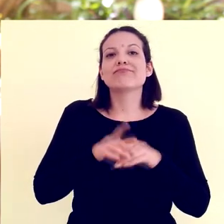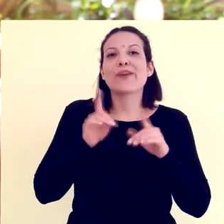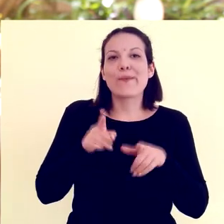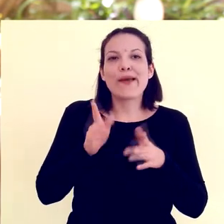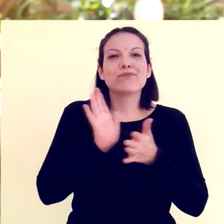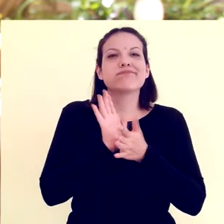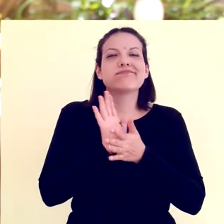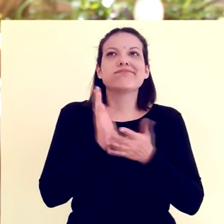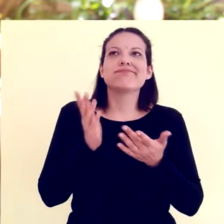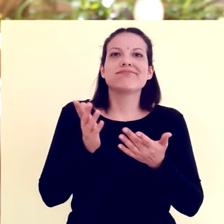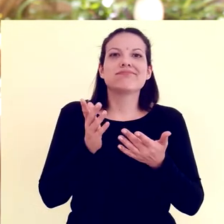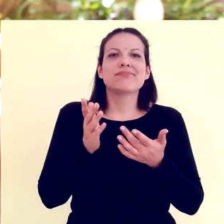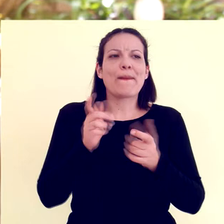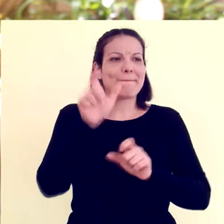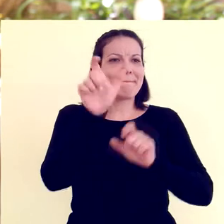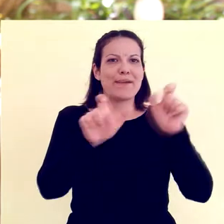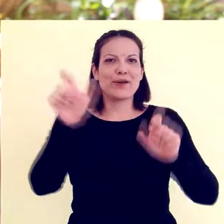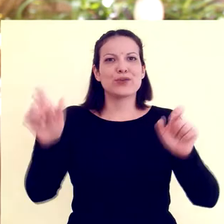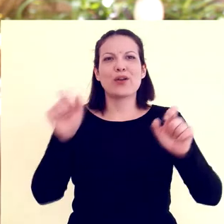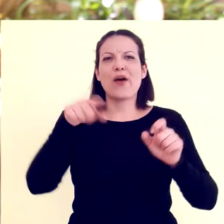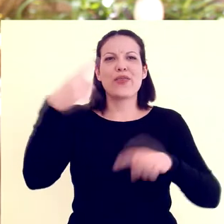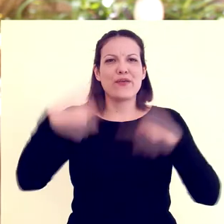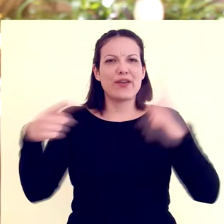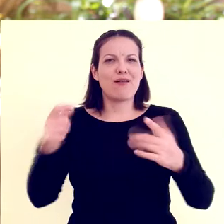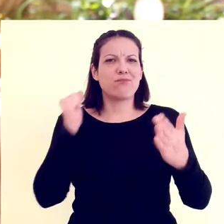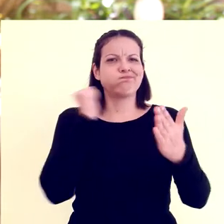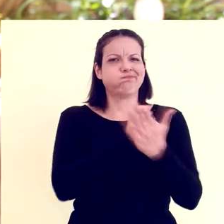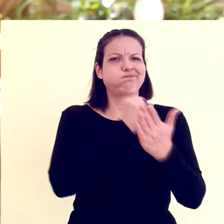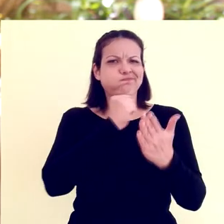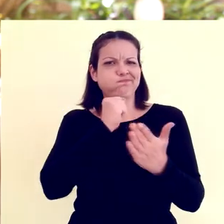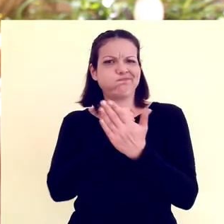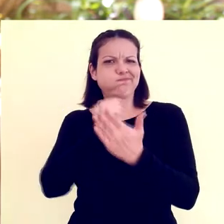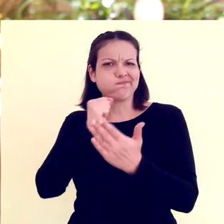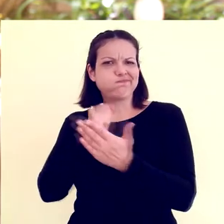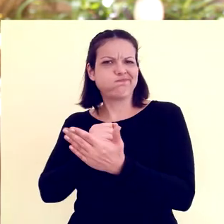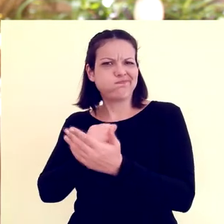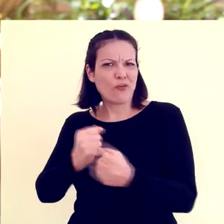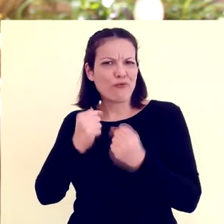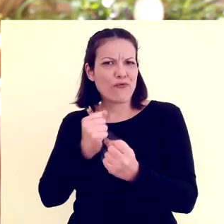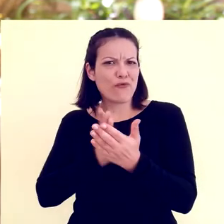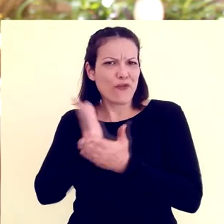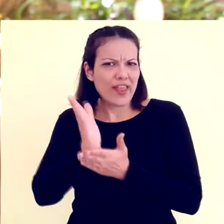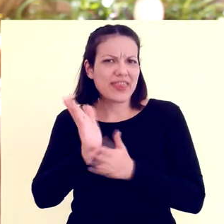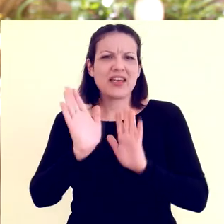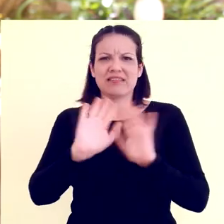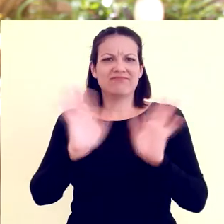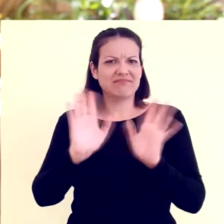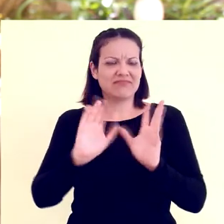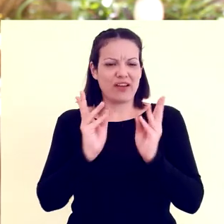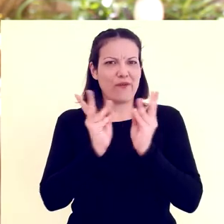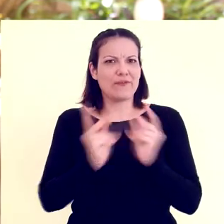va sacando un poco el tinte o lo que está teñido de cierta cosa, es como que le pagamos una